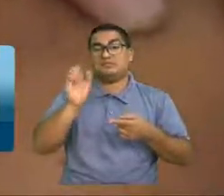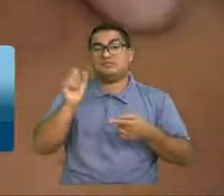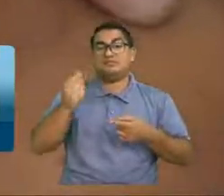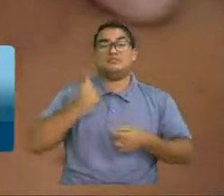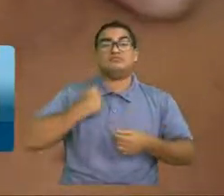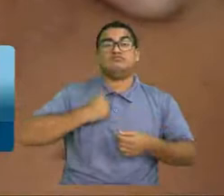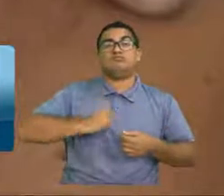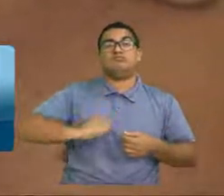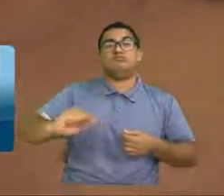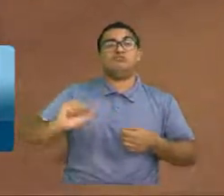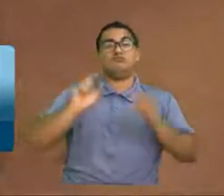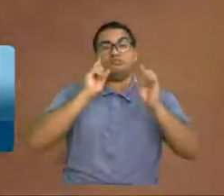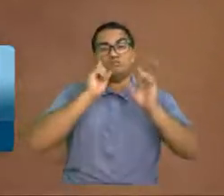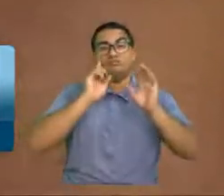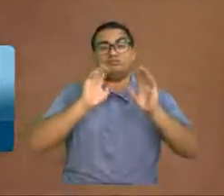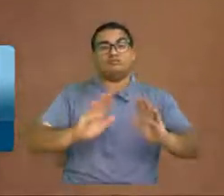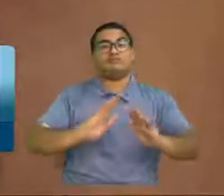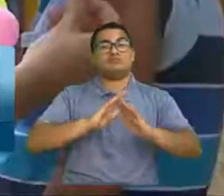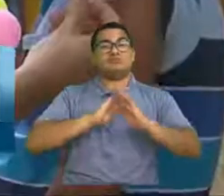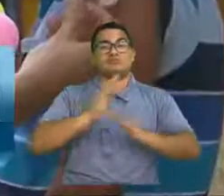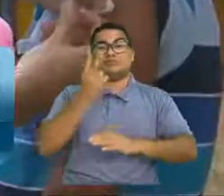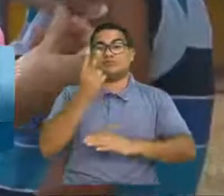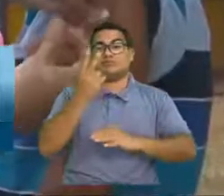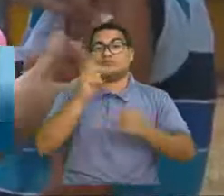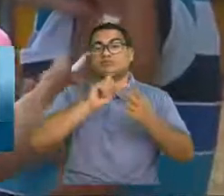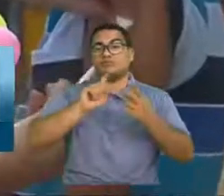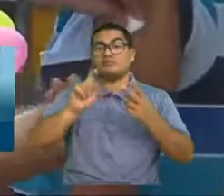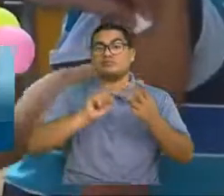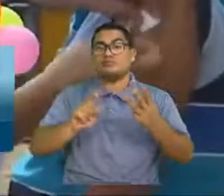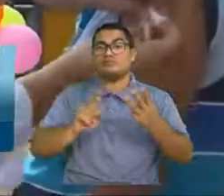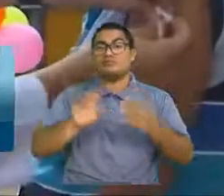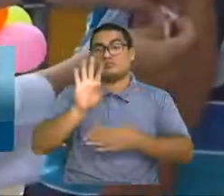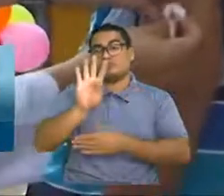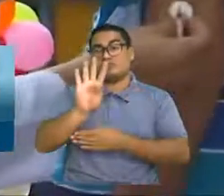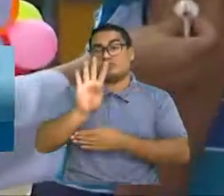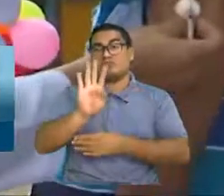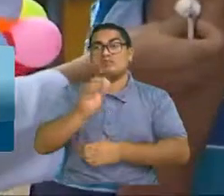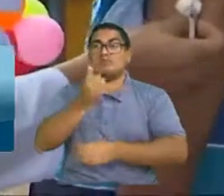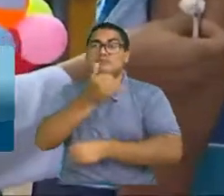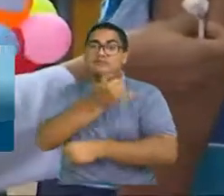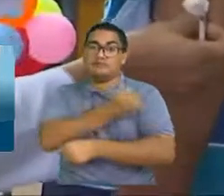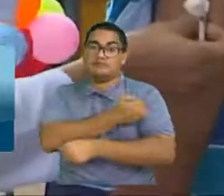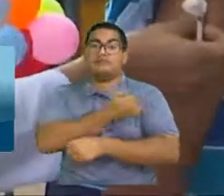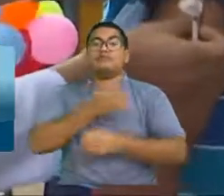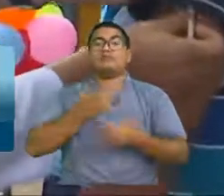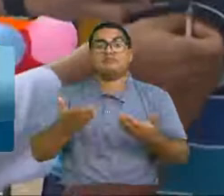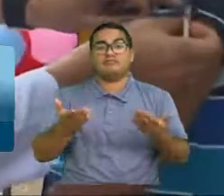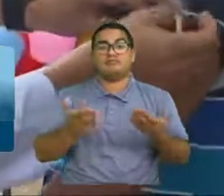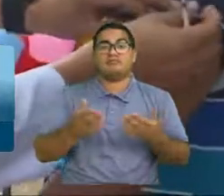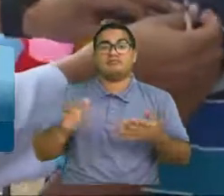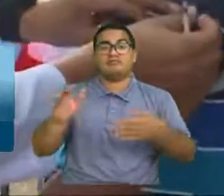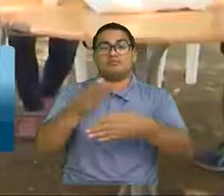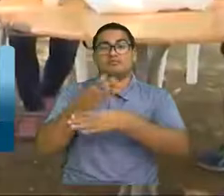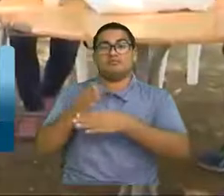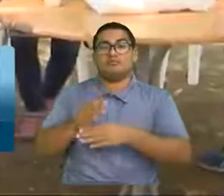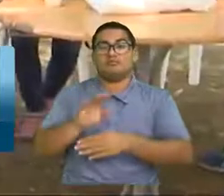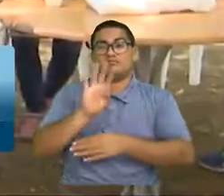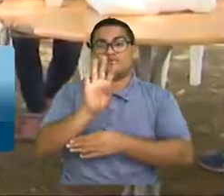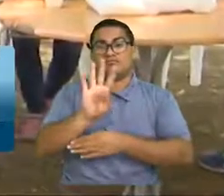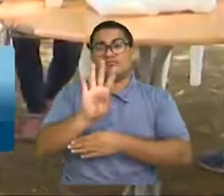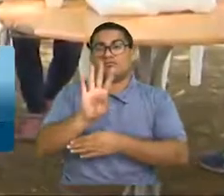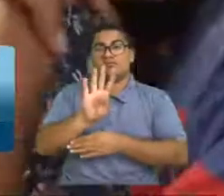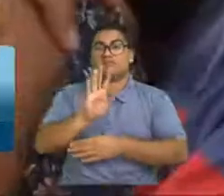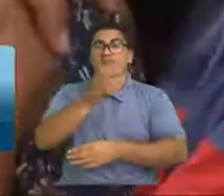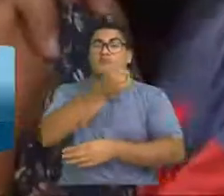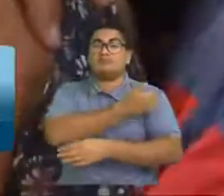a los 2 meses? A los 2 meses de edad. Entonces estamos hablando de más de 4 vacunas en esa edad. Sí. 2 meses. No, son 4 vacunas